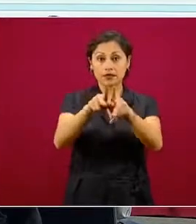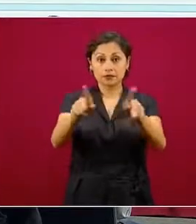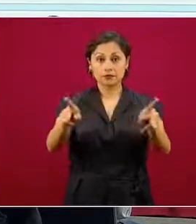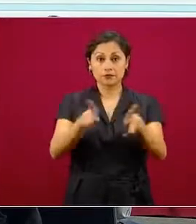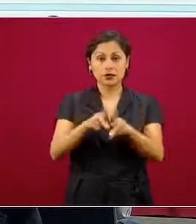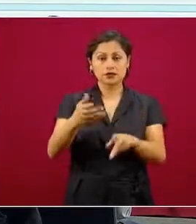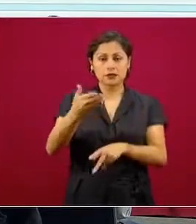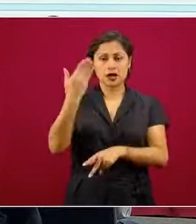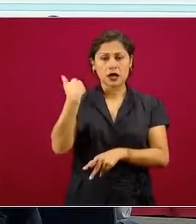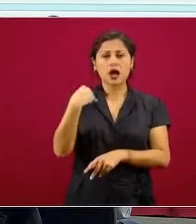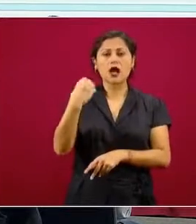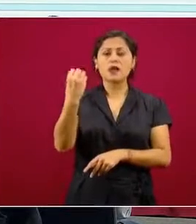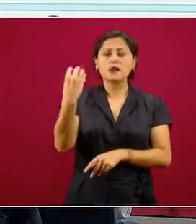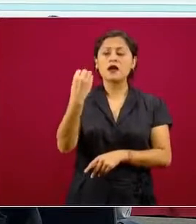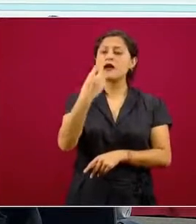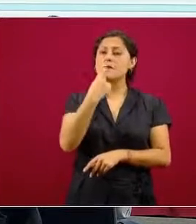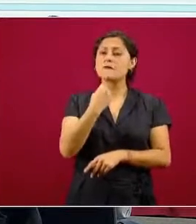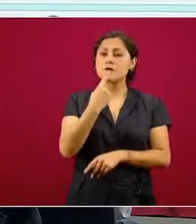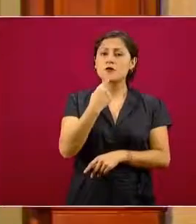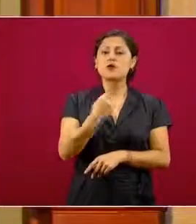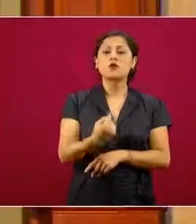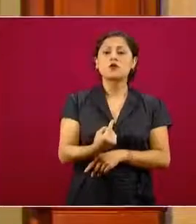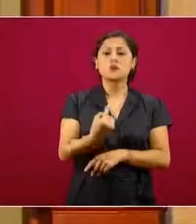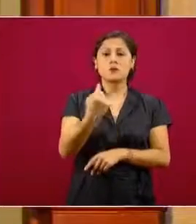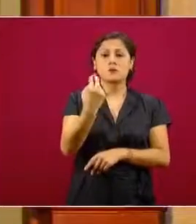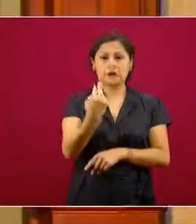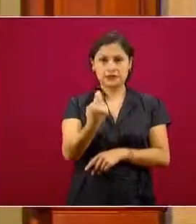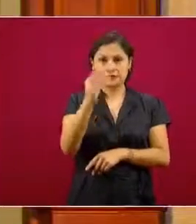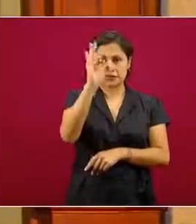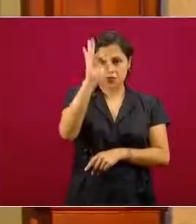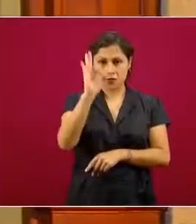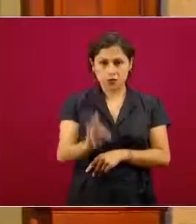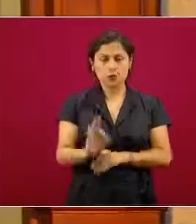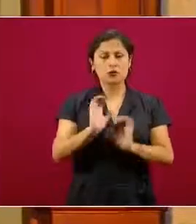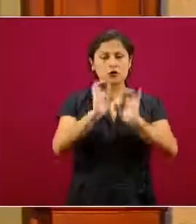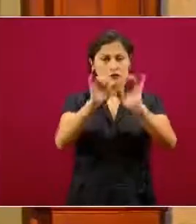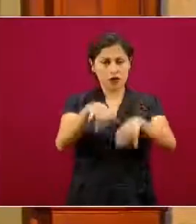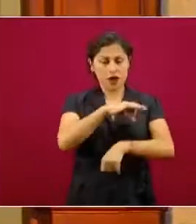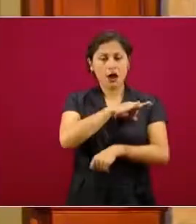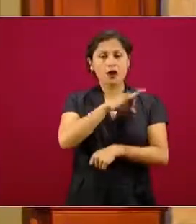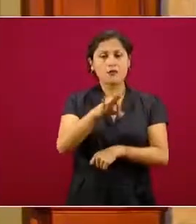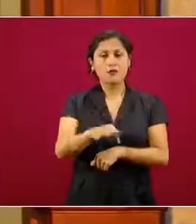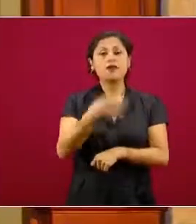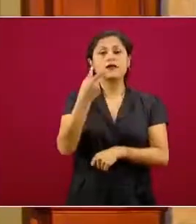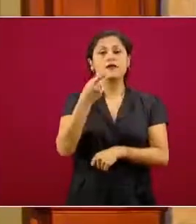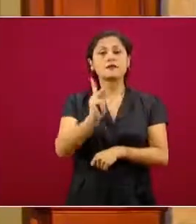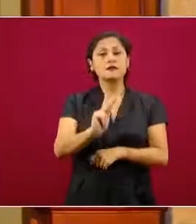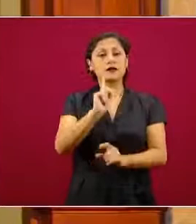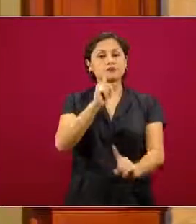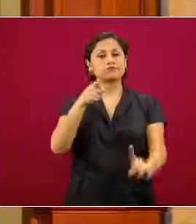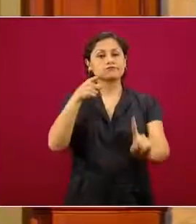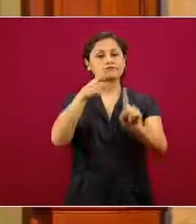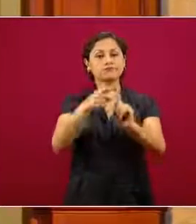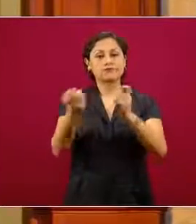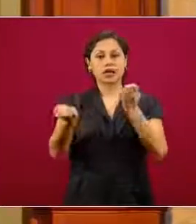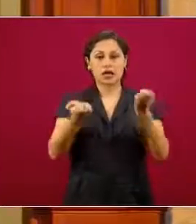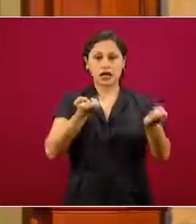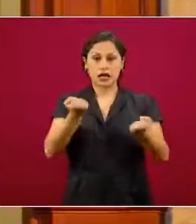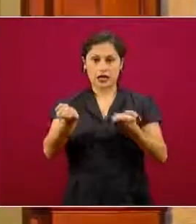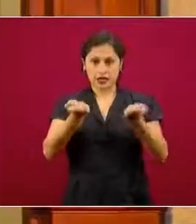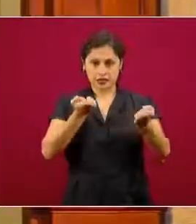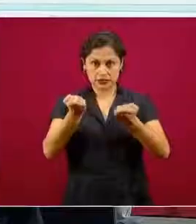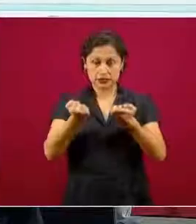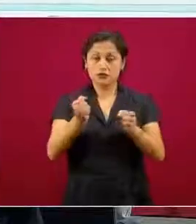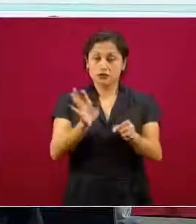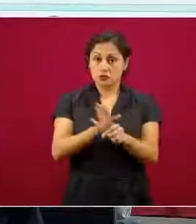un 25%, enfocado básicamente a la actividad física, recordando que también la actividad física